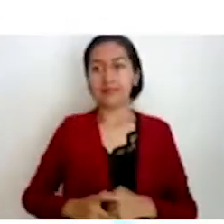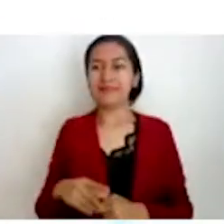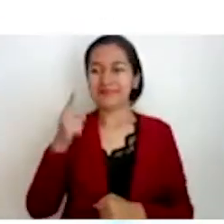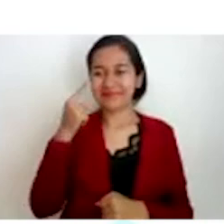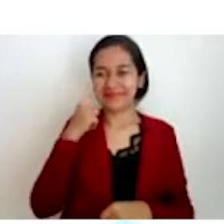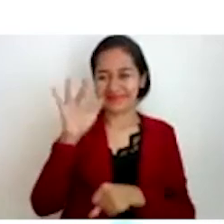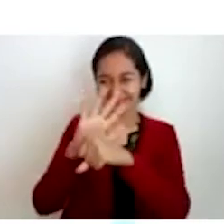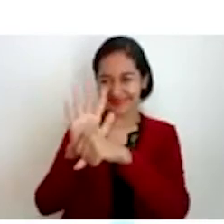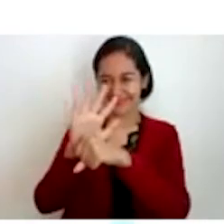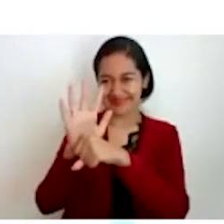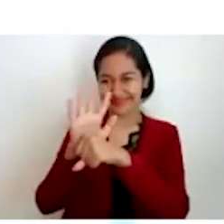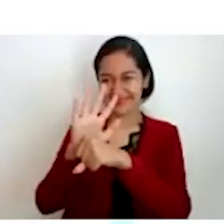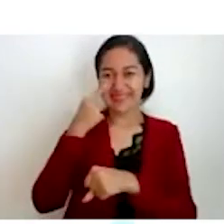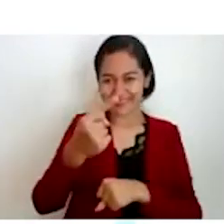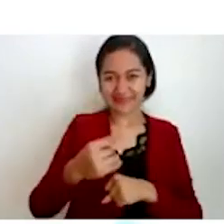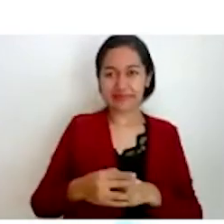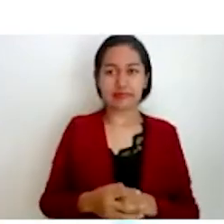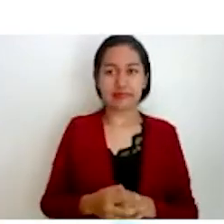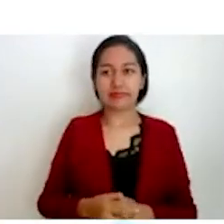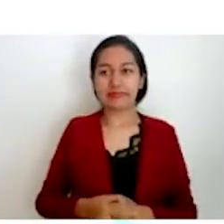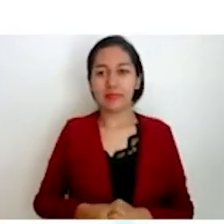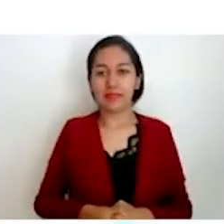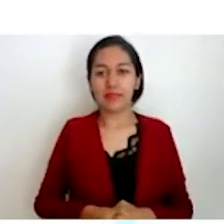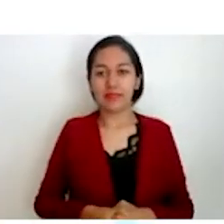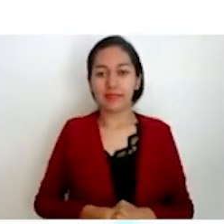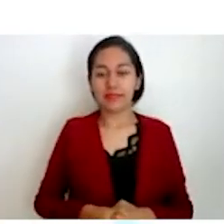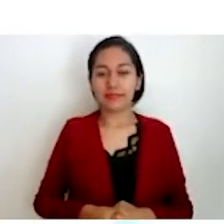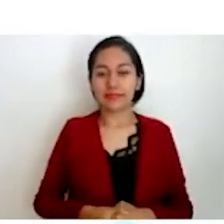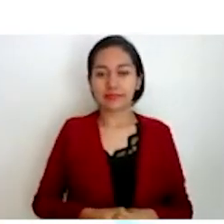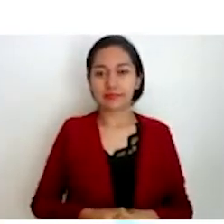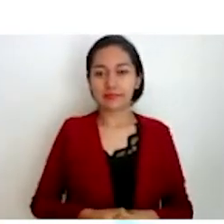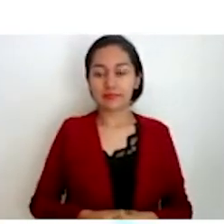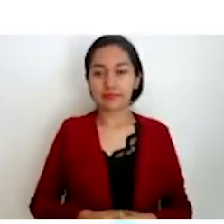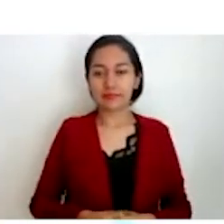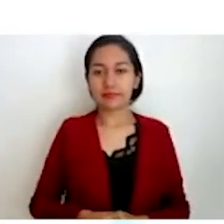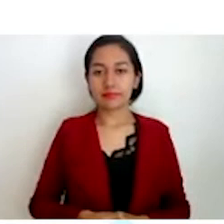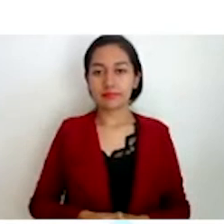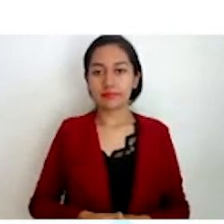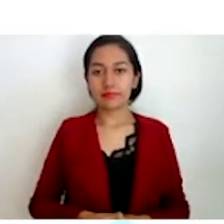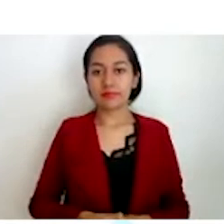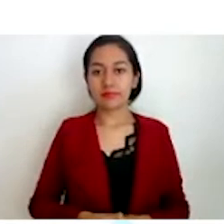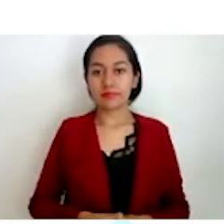y con eso ya terminaríamos la exposición.